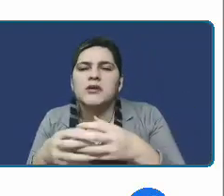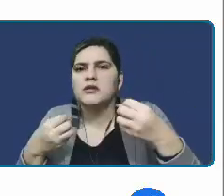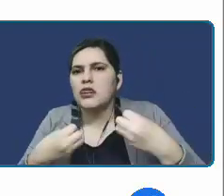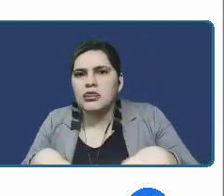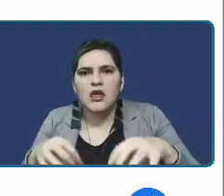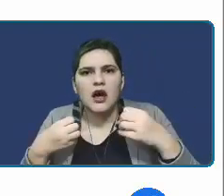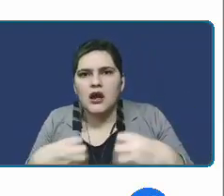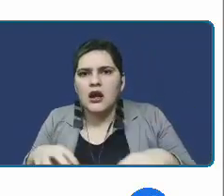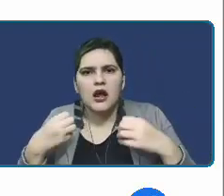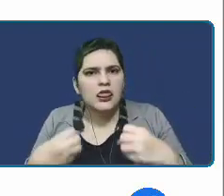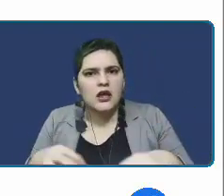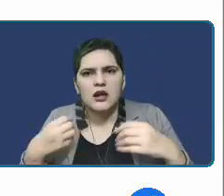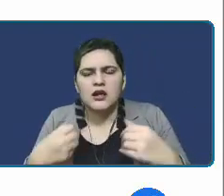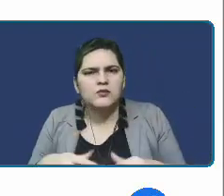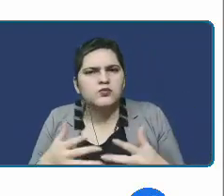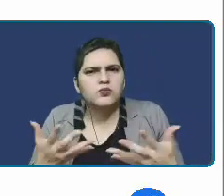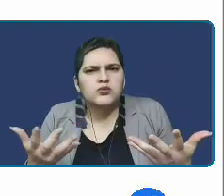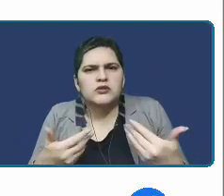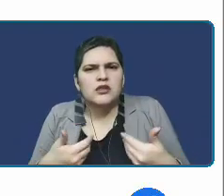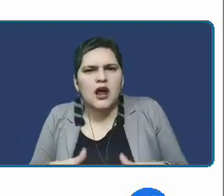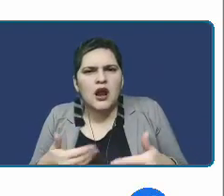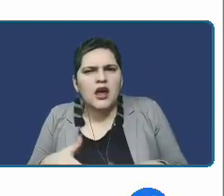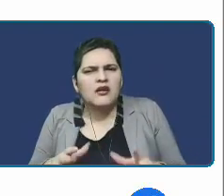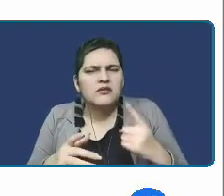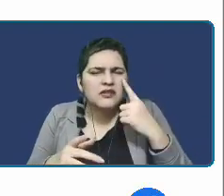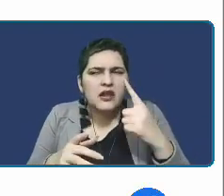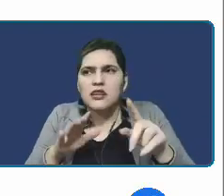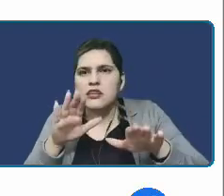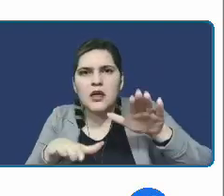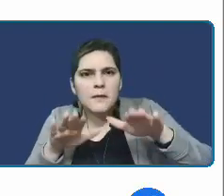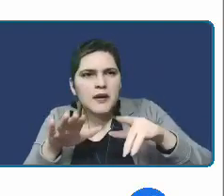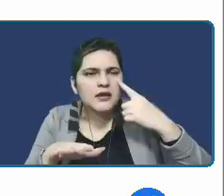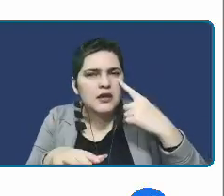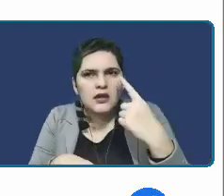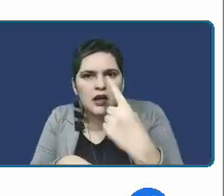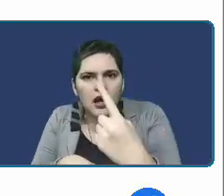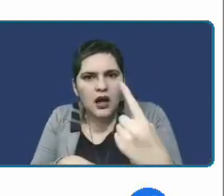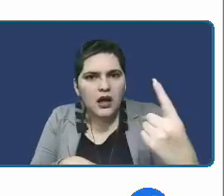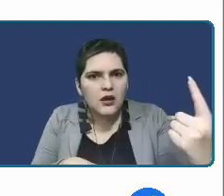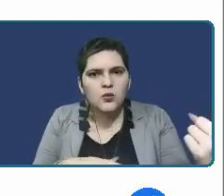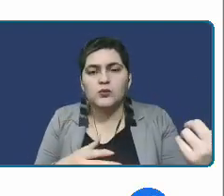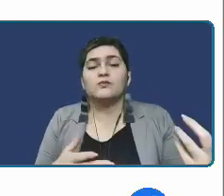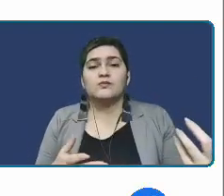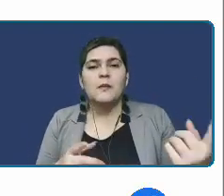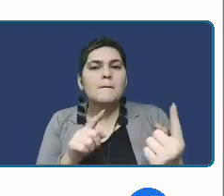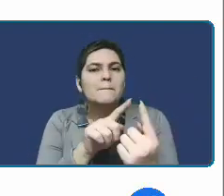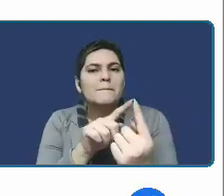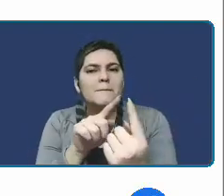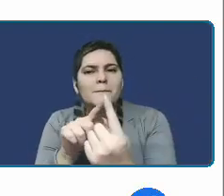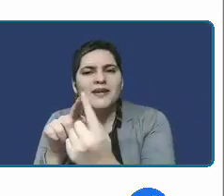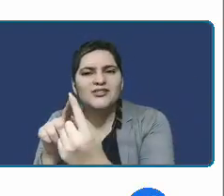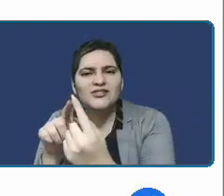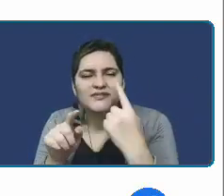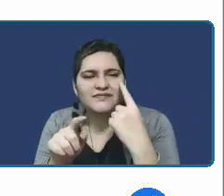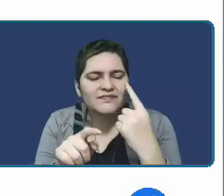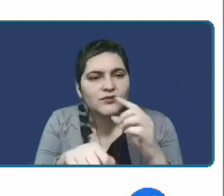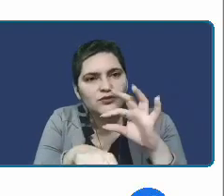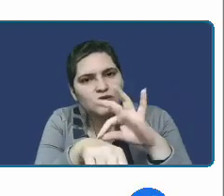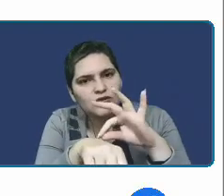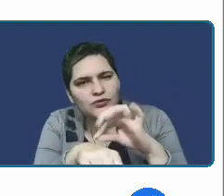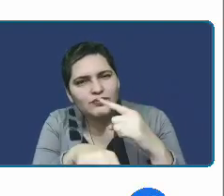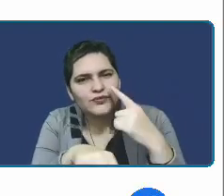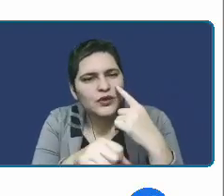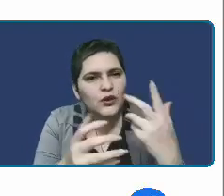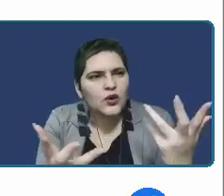constipación. Y todo esto, como se presenta en cada uno, es lo personal, lo individual. Y cómo lo vamos a enfrentar